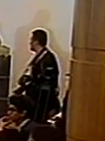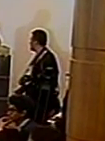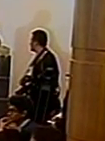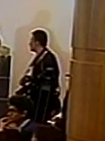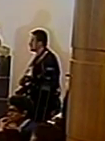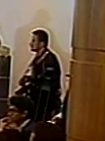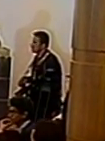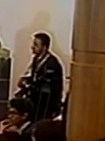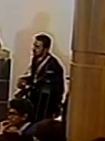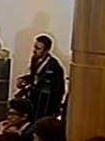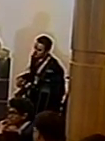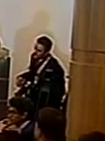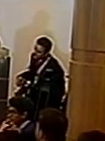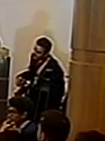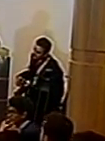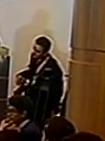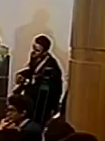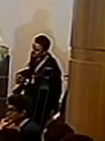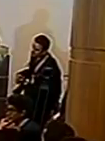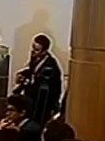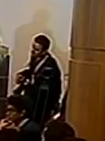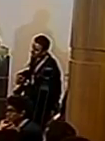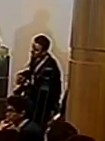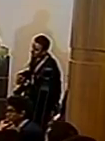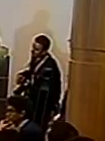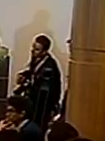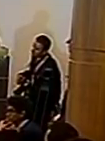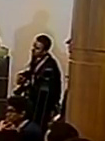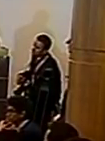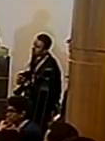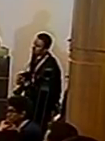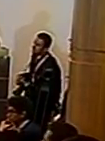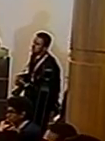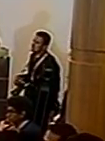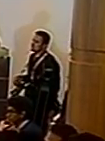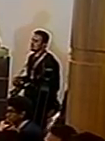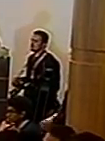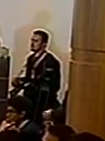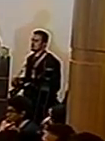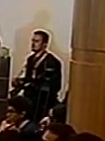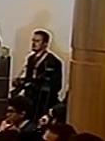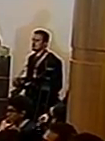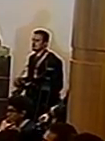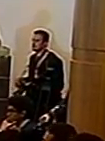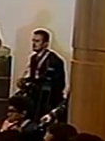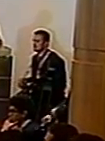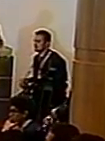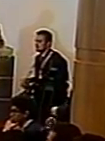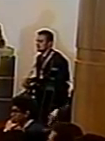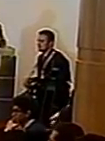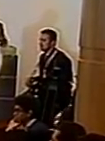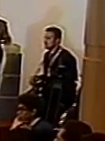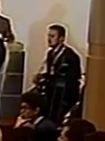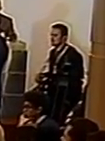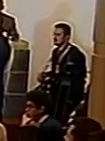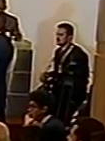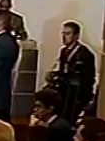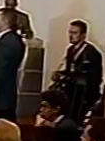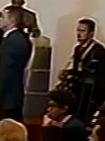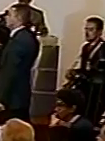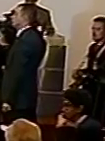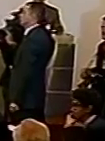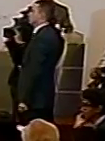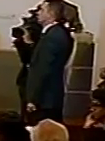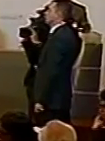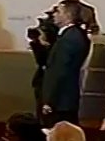electores. Se realizarán todas las auditorías técnicas con los estándares establecidos, no inferiores a los utilizados a las elecciones